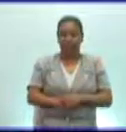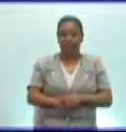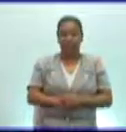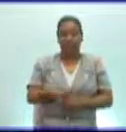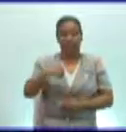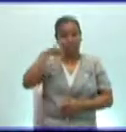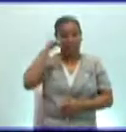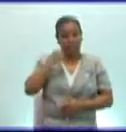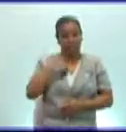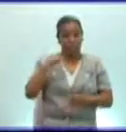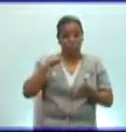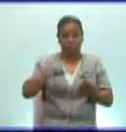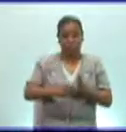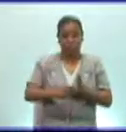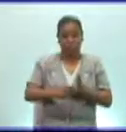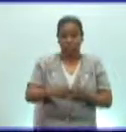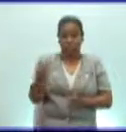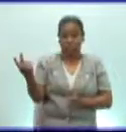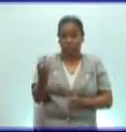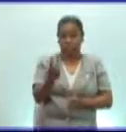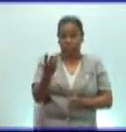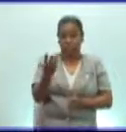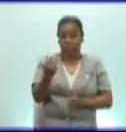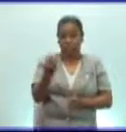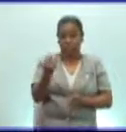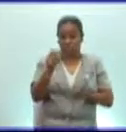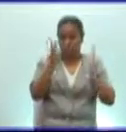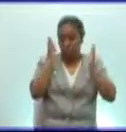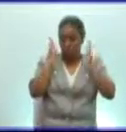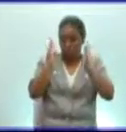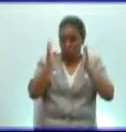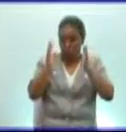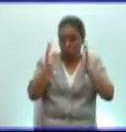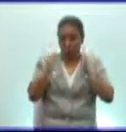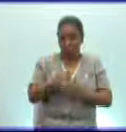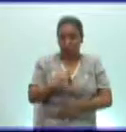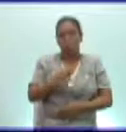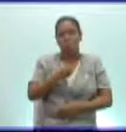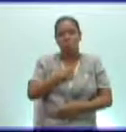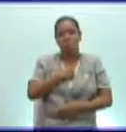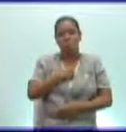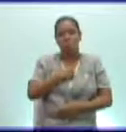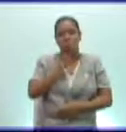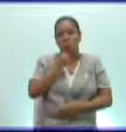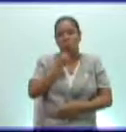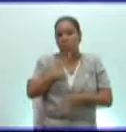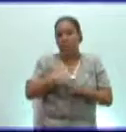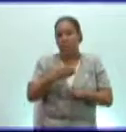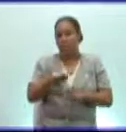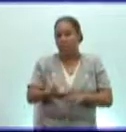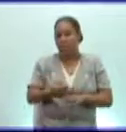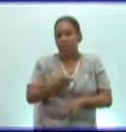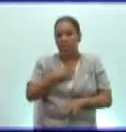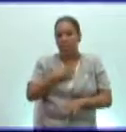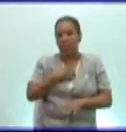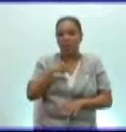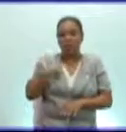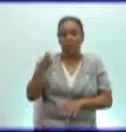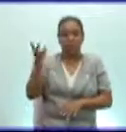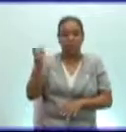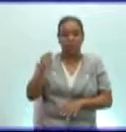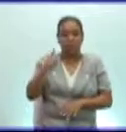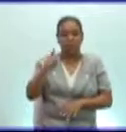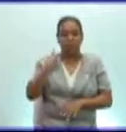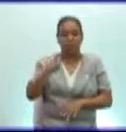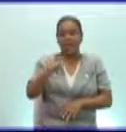multiplico estas dos concentraciones, pues tendré este valor, K del